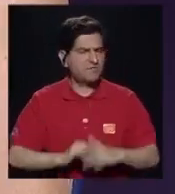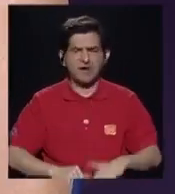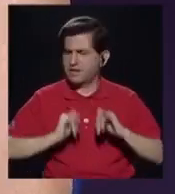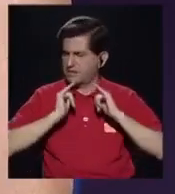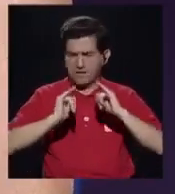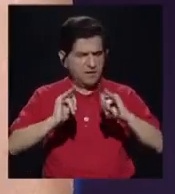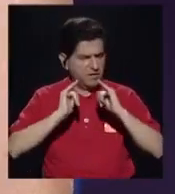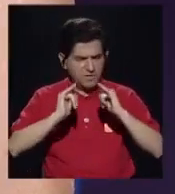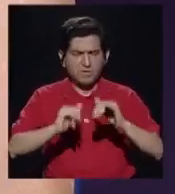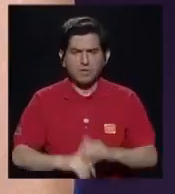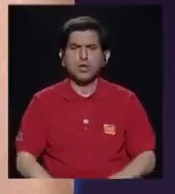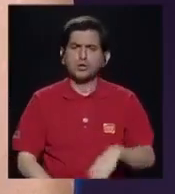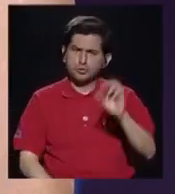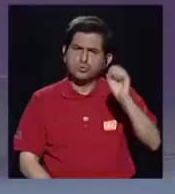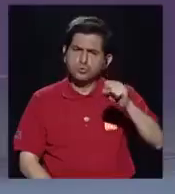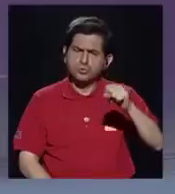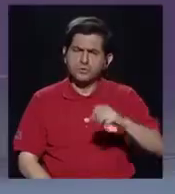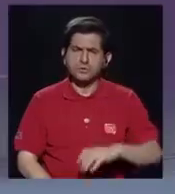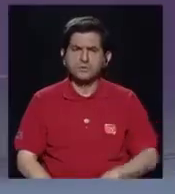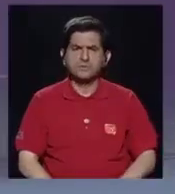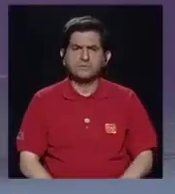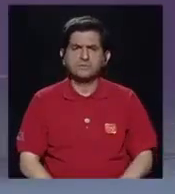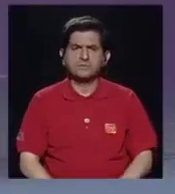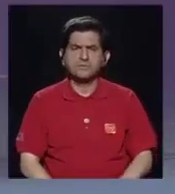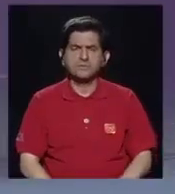aunque también por supuesto son conocidos